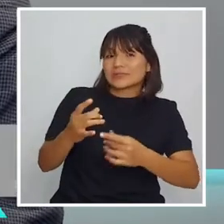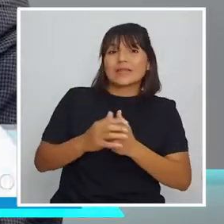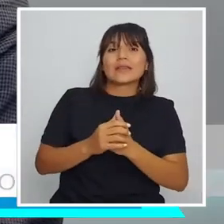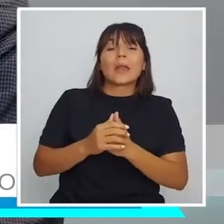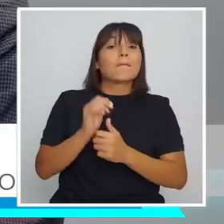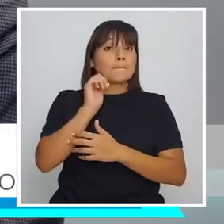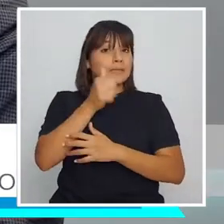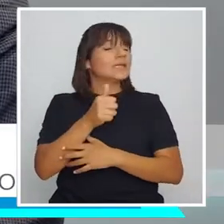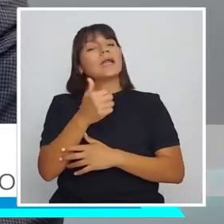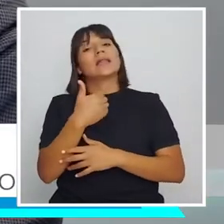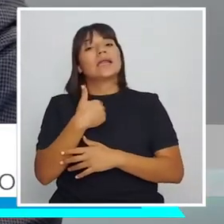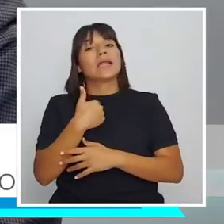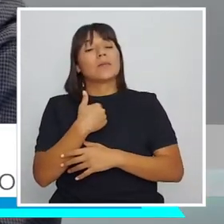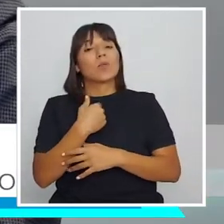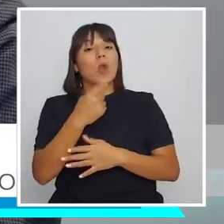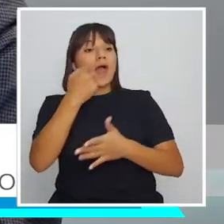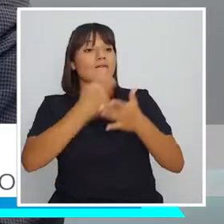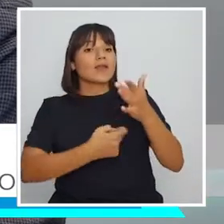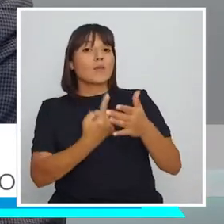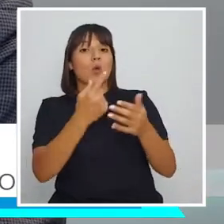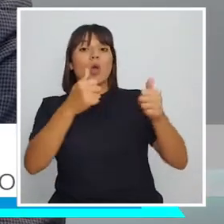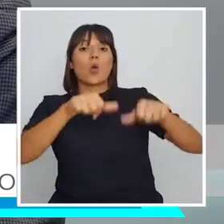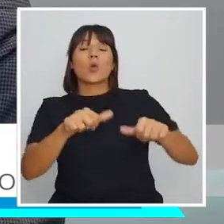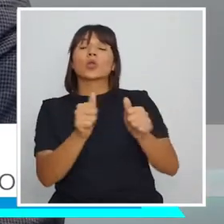de un convenio con el Colegio de Abogados,